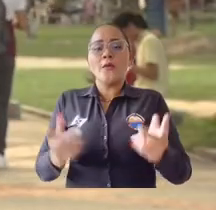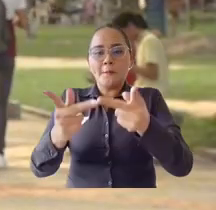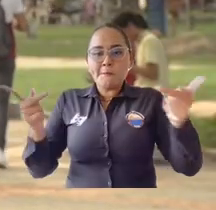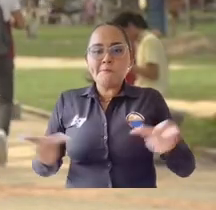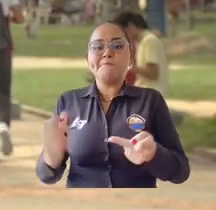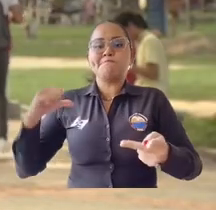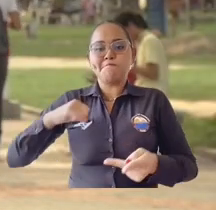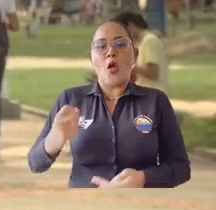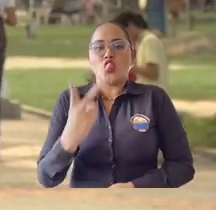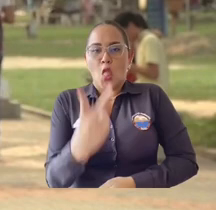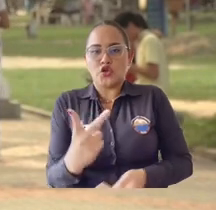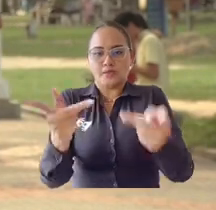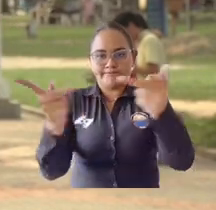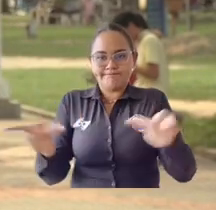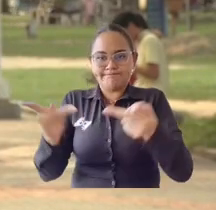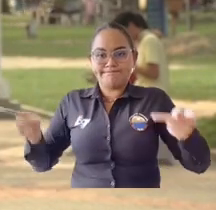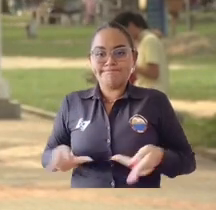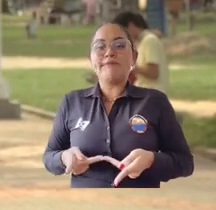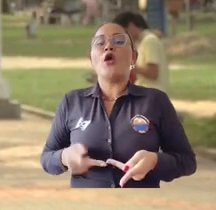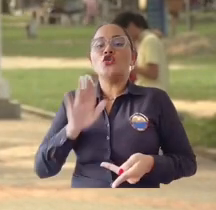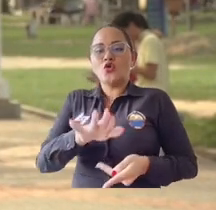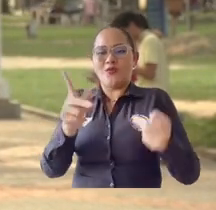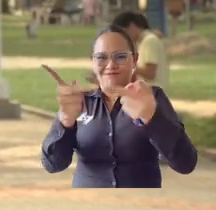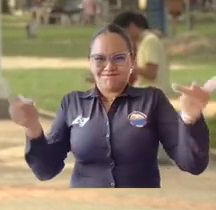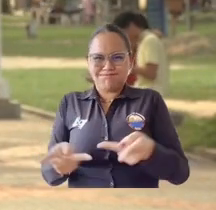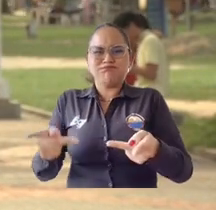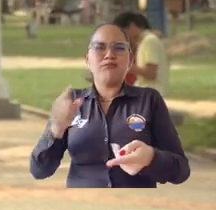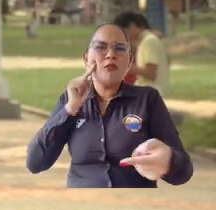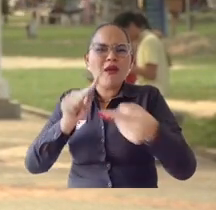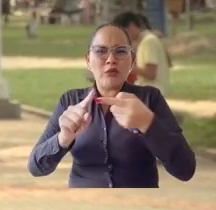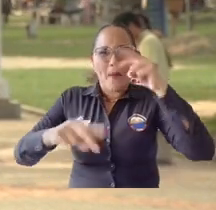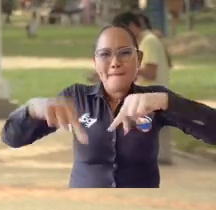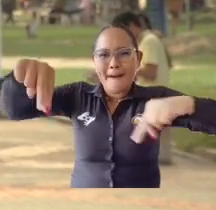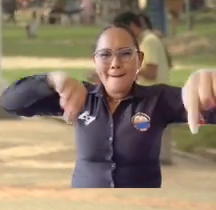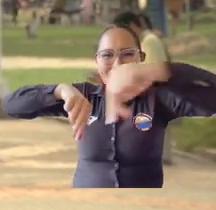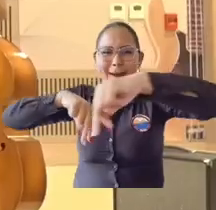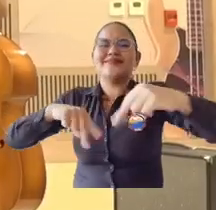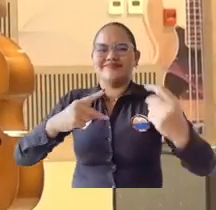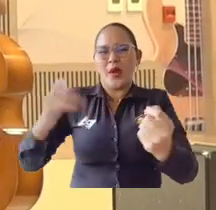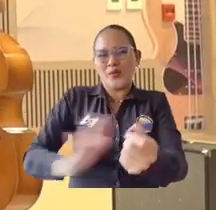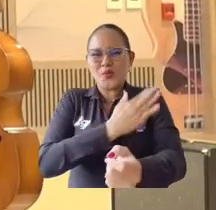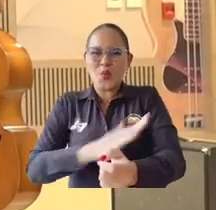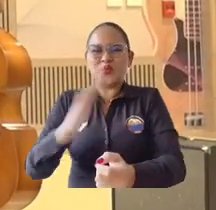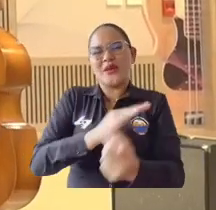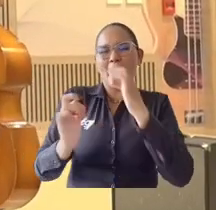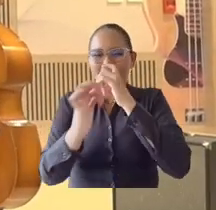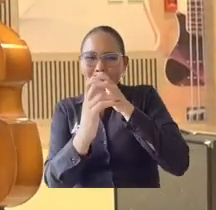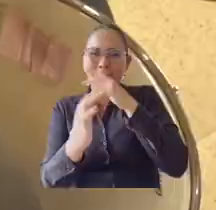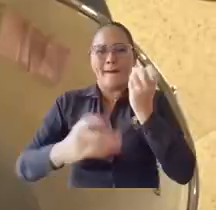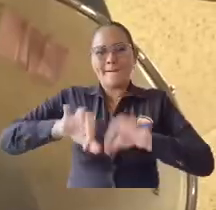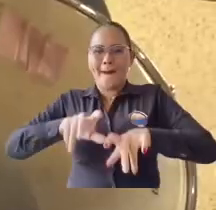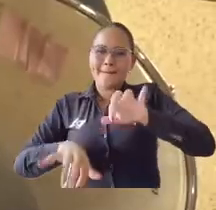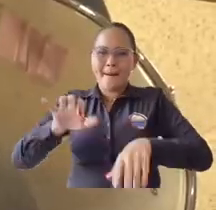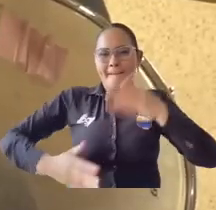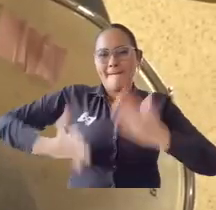Es un espacio que cuenta con dos salas, un live room y un control room. El live room, para que la gente lo entienda, es donde se ubican los músicos.